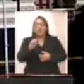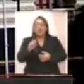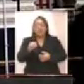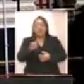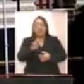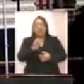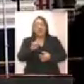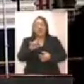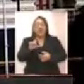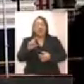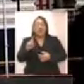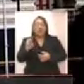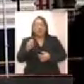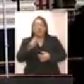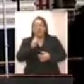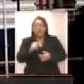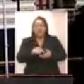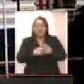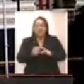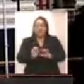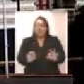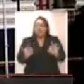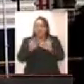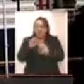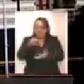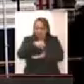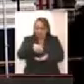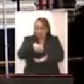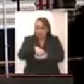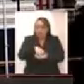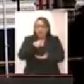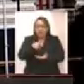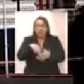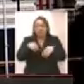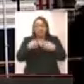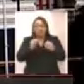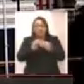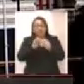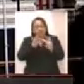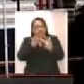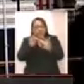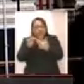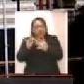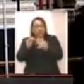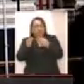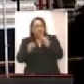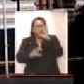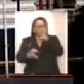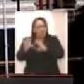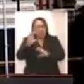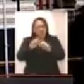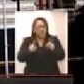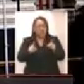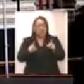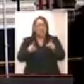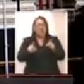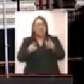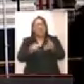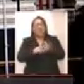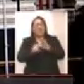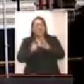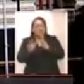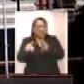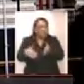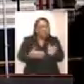misma de esa comisión está fundamentalmente centrada a establecer un mecanismo de verdad, pero a la verdad se lleva de